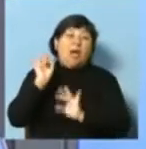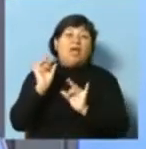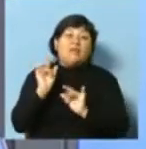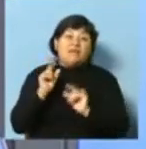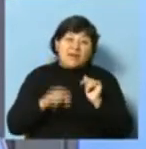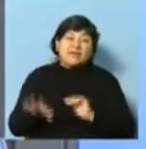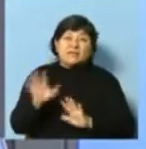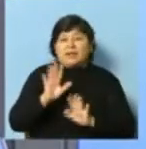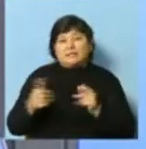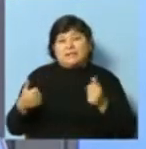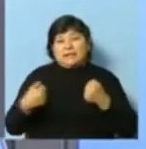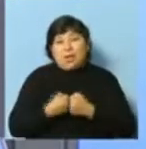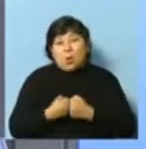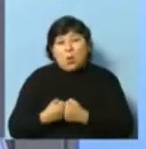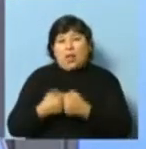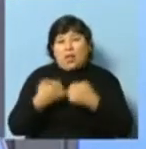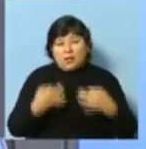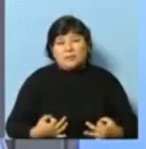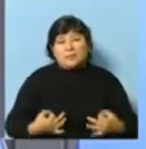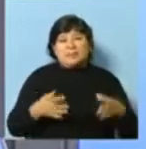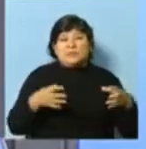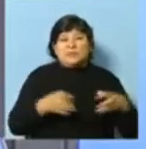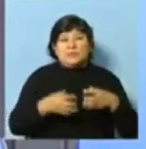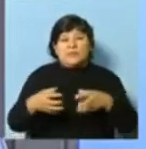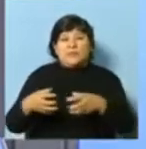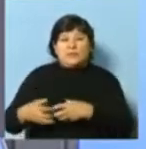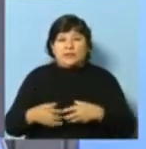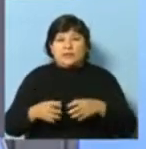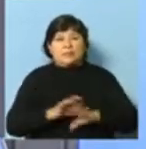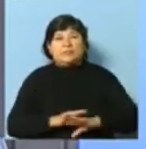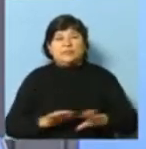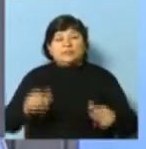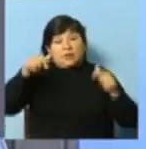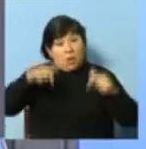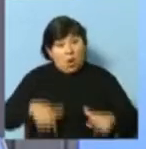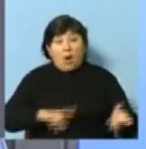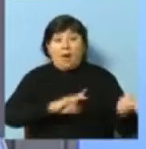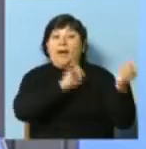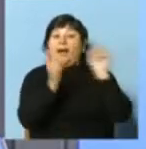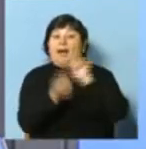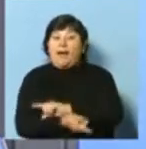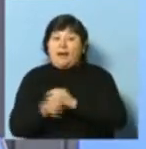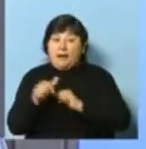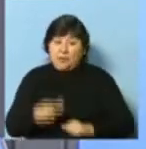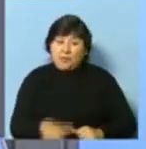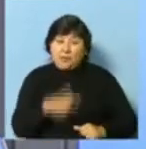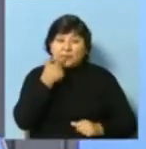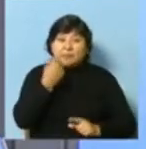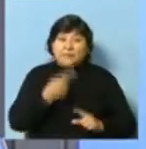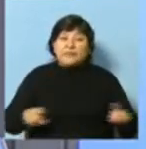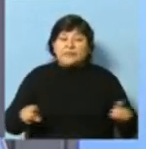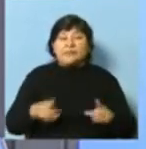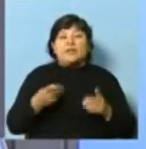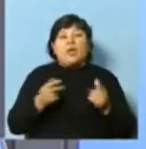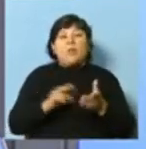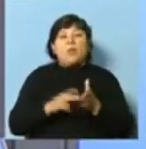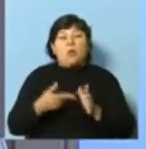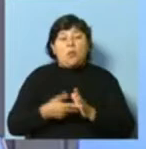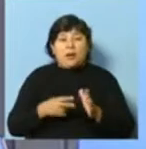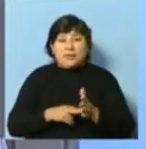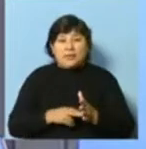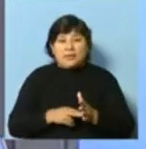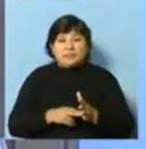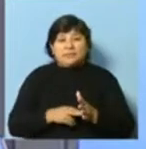la convivencia de los equipos de pegatinas y todas esas cosas hoy será la crisis la falta